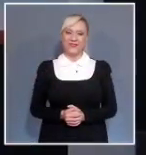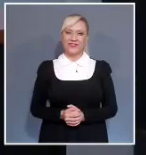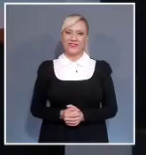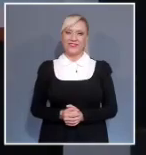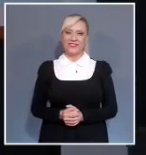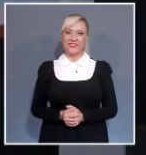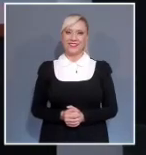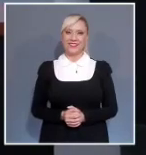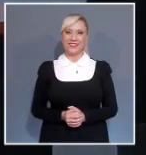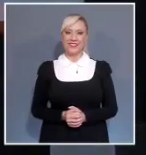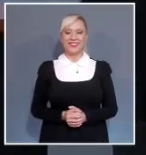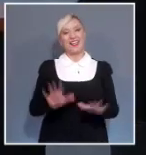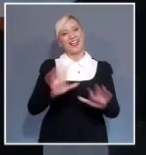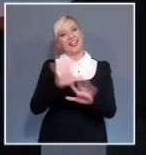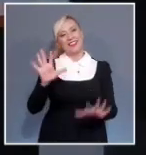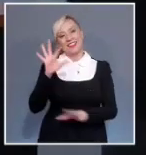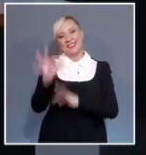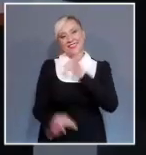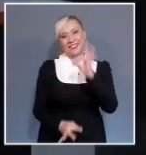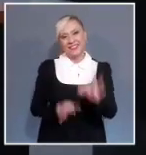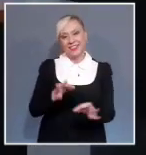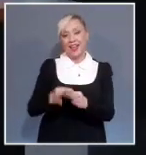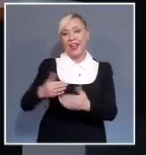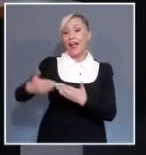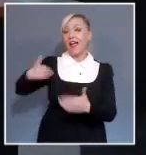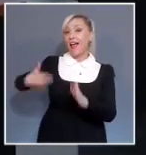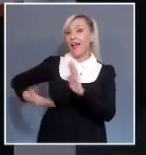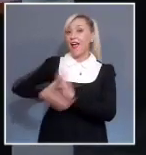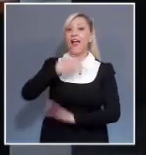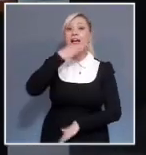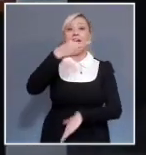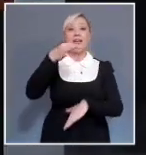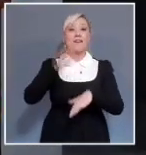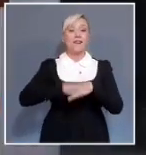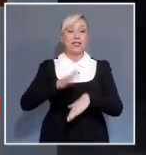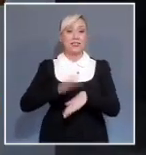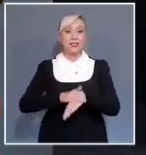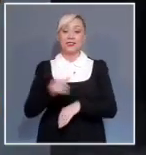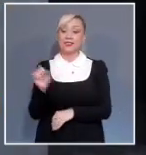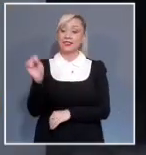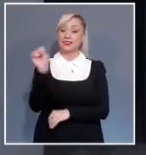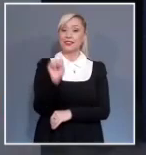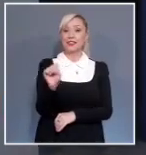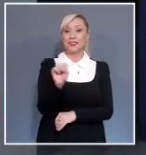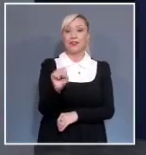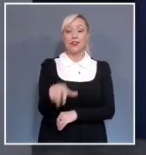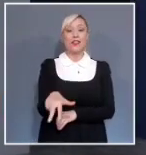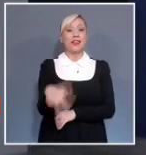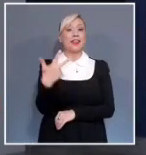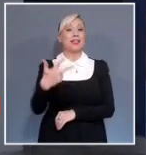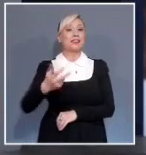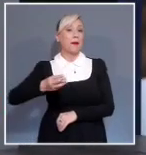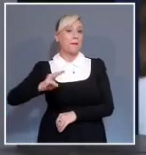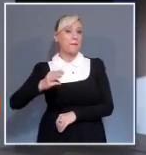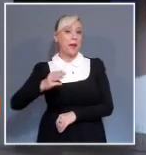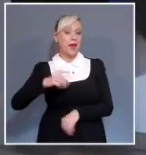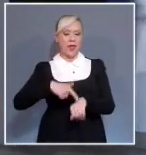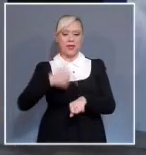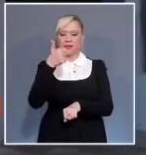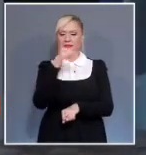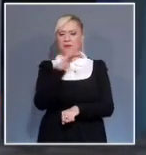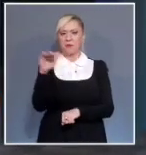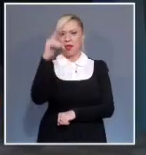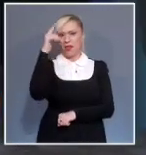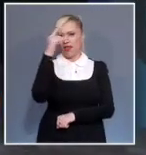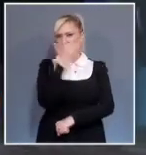Ya nos vamos, pero antes de despedirnos, lo invitamos a ver el próximo sábado, 13 de mayo, a las 18:30 horas,